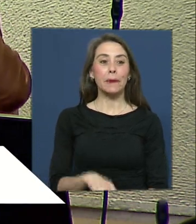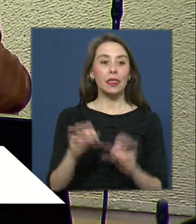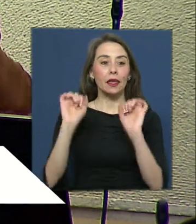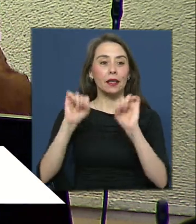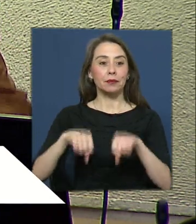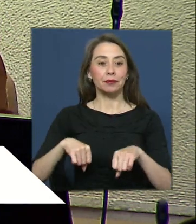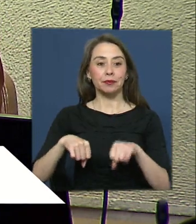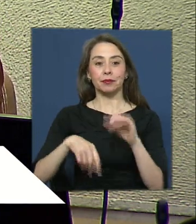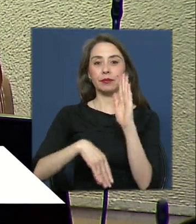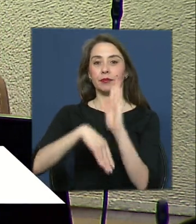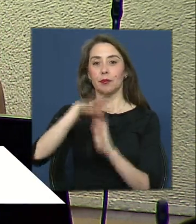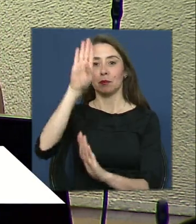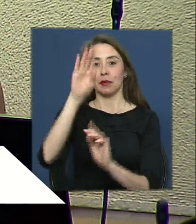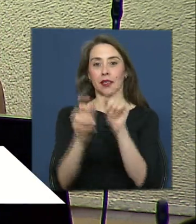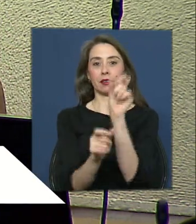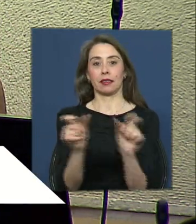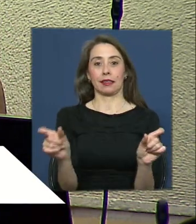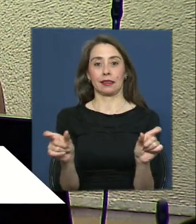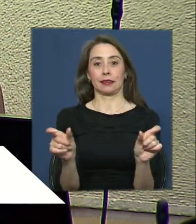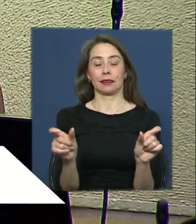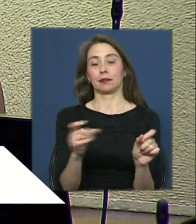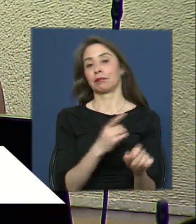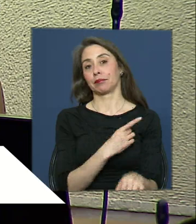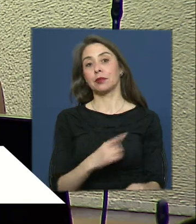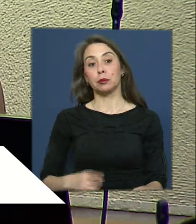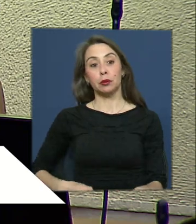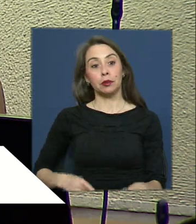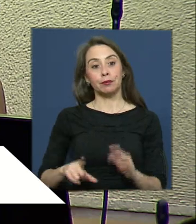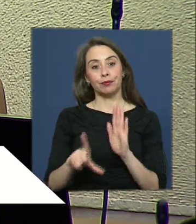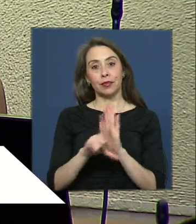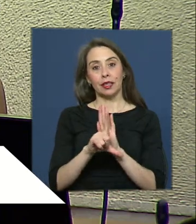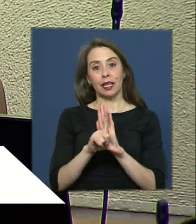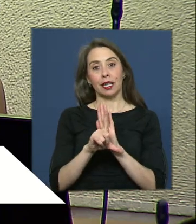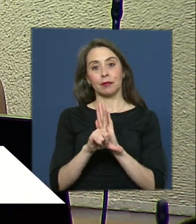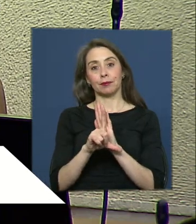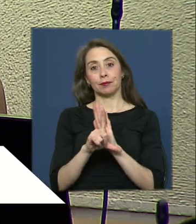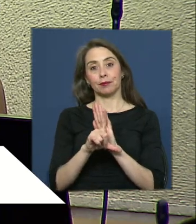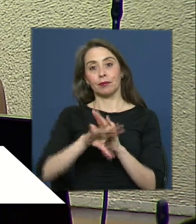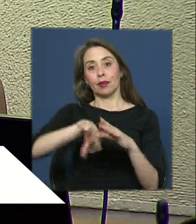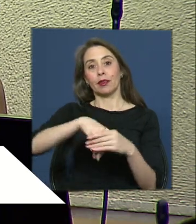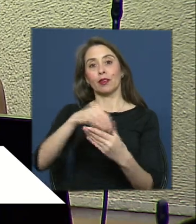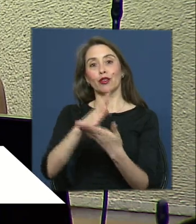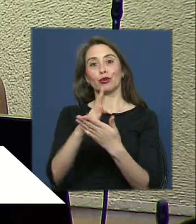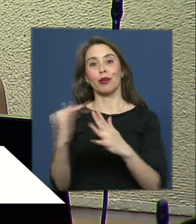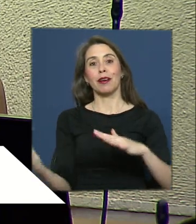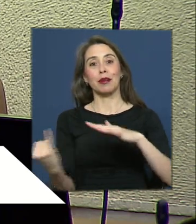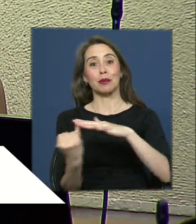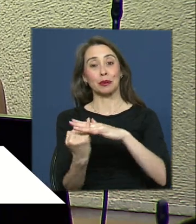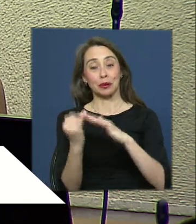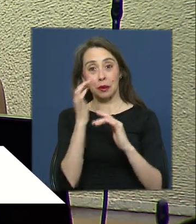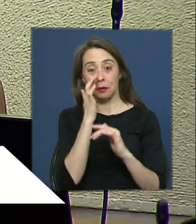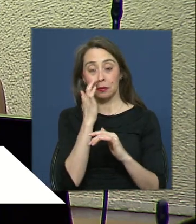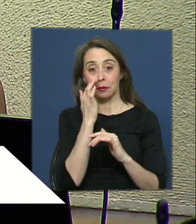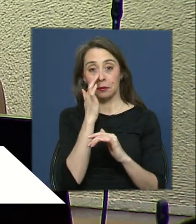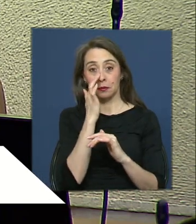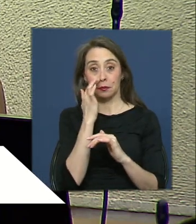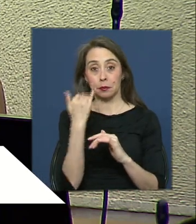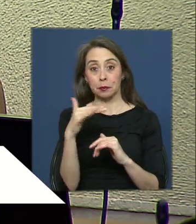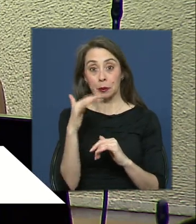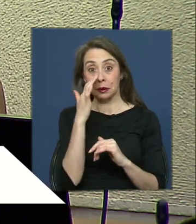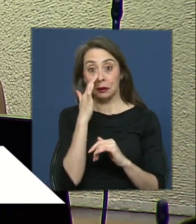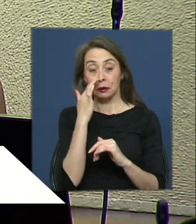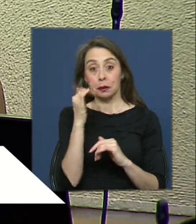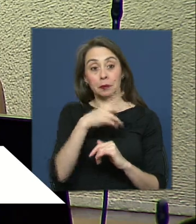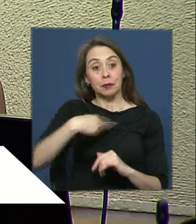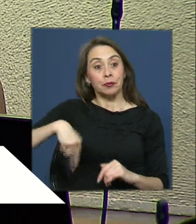aprobamos por amplia mayoría la ley de inclusión escolar, que es una ley muy importante, y le hemos